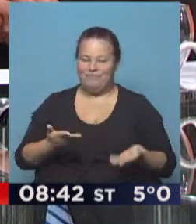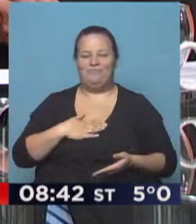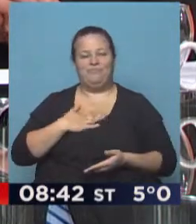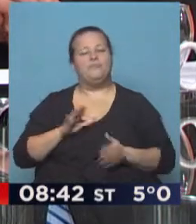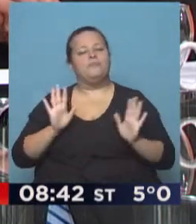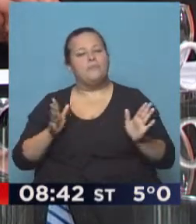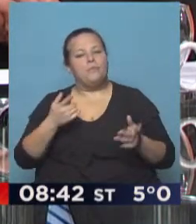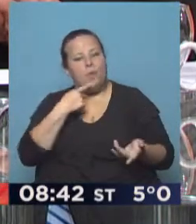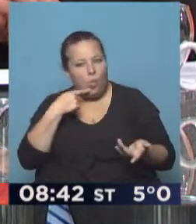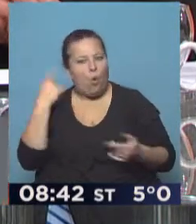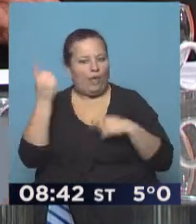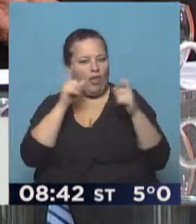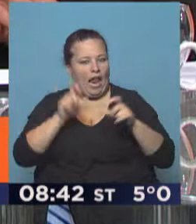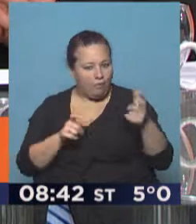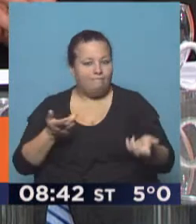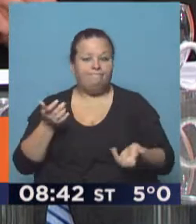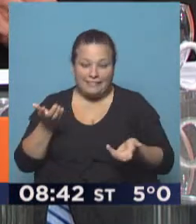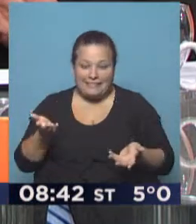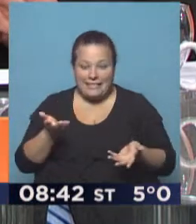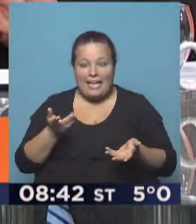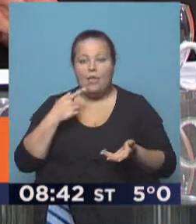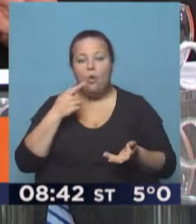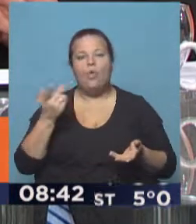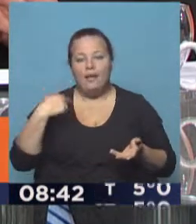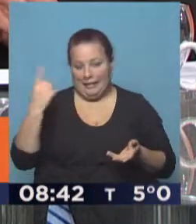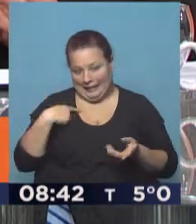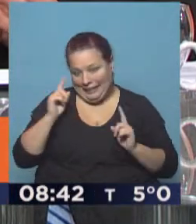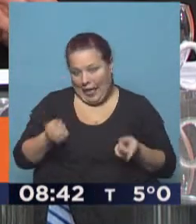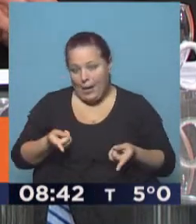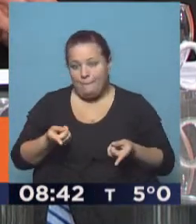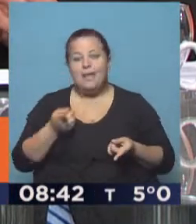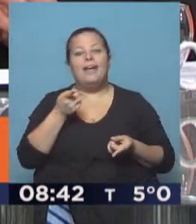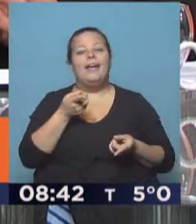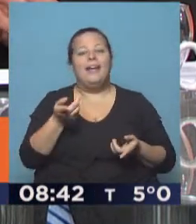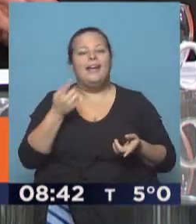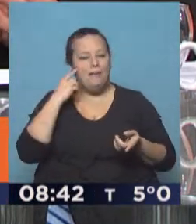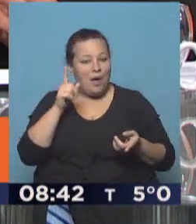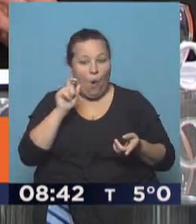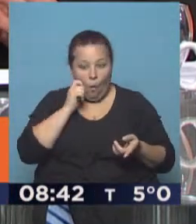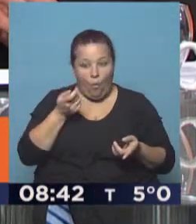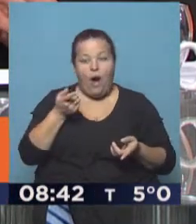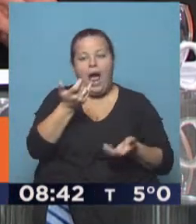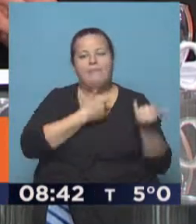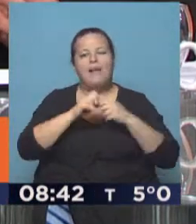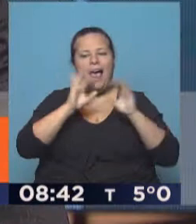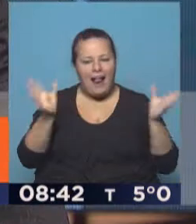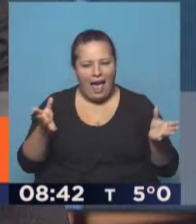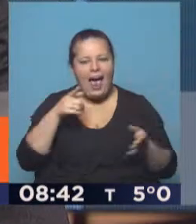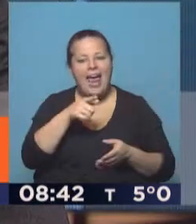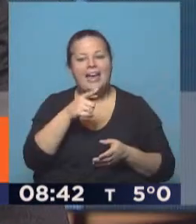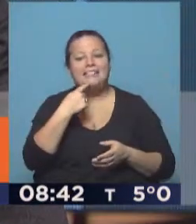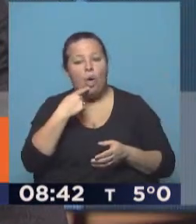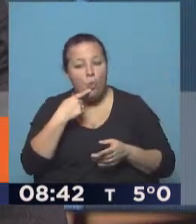Bueno, hay interrogantes que tiene la gente. Sí, hay Los tenemos también nosotros. Y usted a ver si nos ayuda a explicarlo. Estos